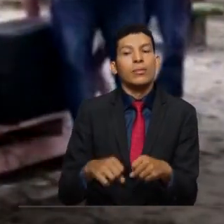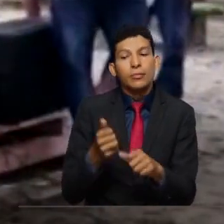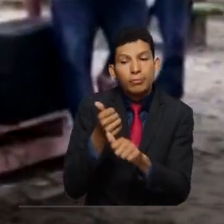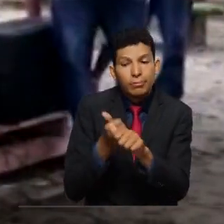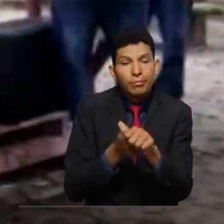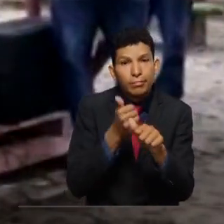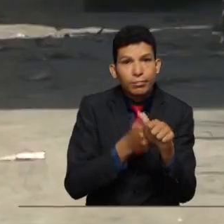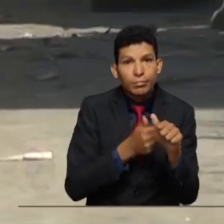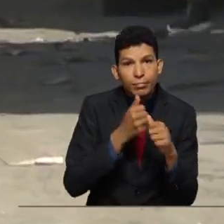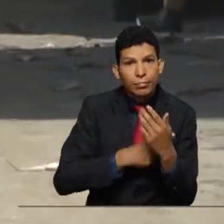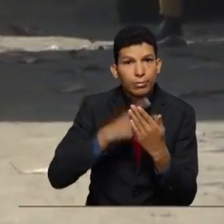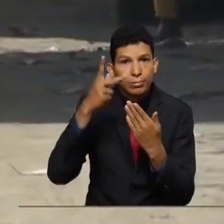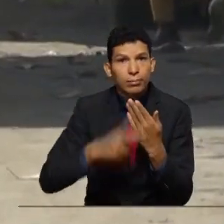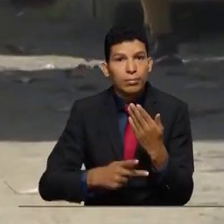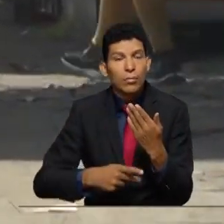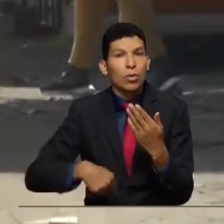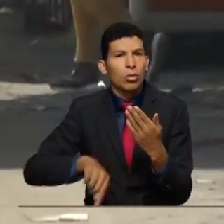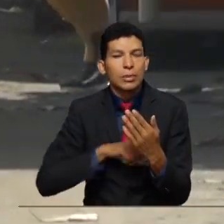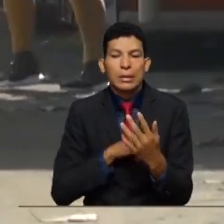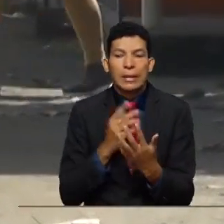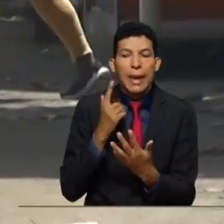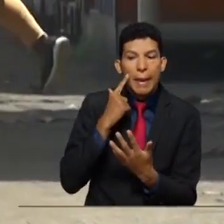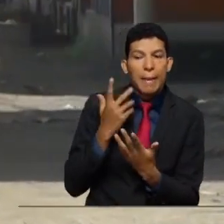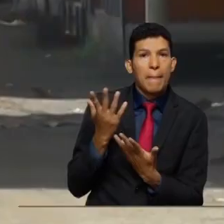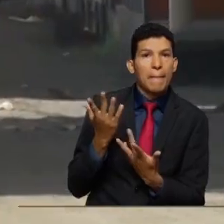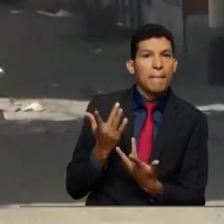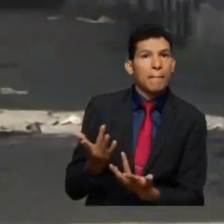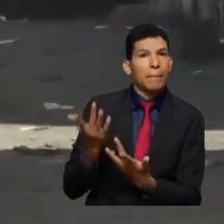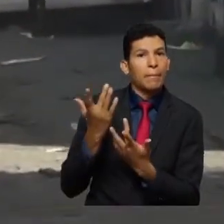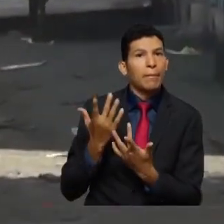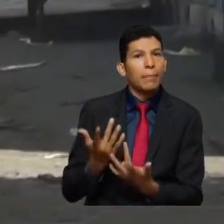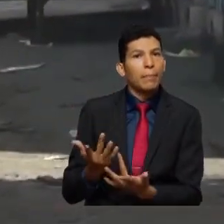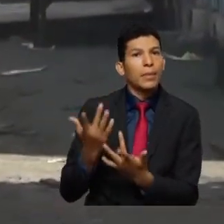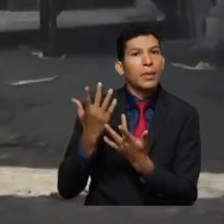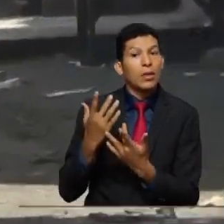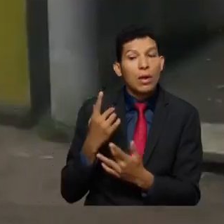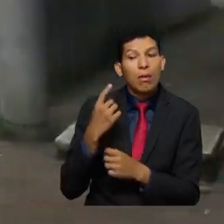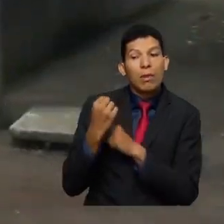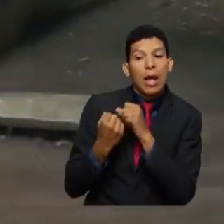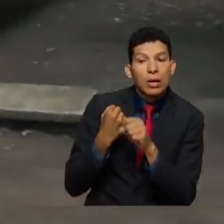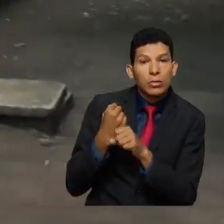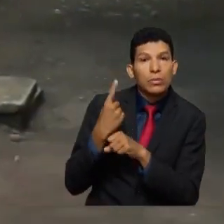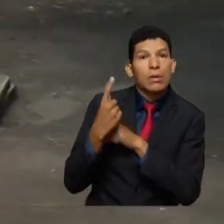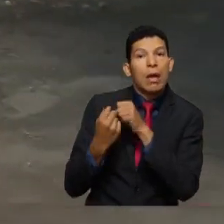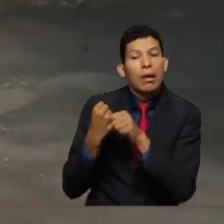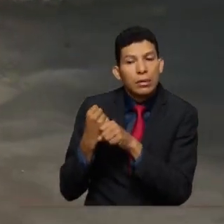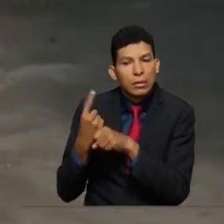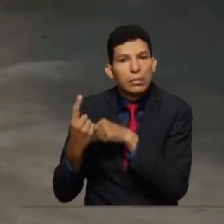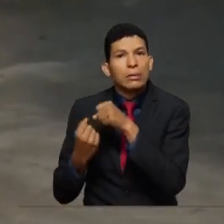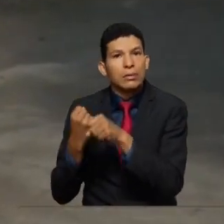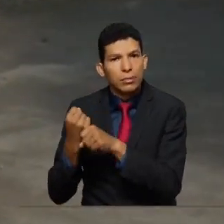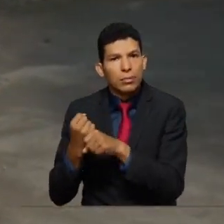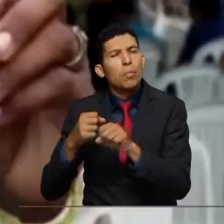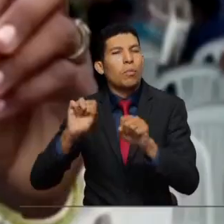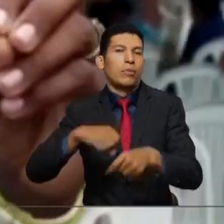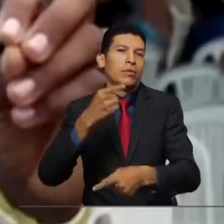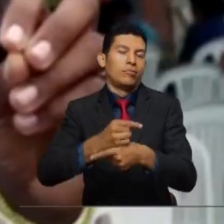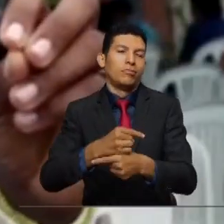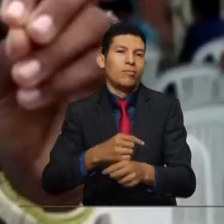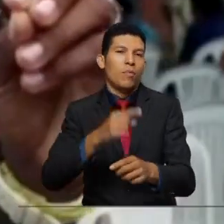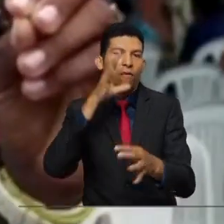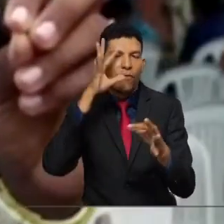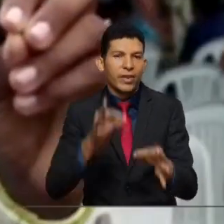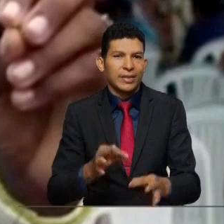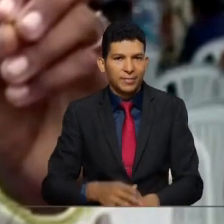cada uno de esos proyectos que hemos esperado año tras año puedan llegar a materializarse. Una vía